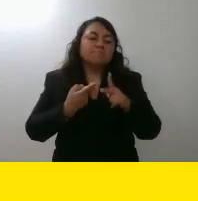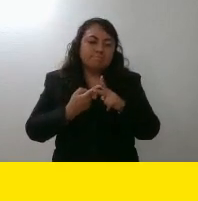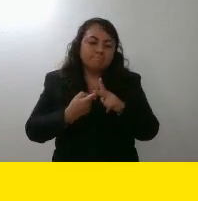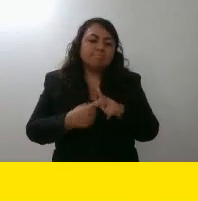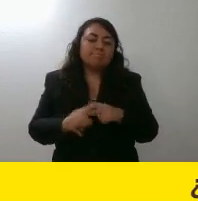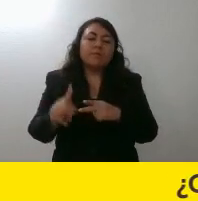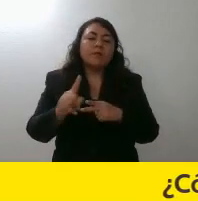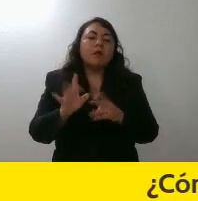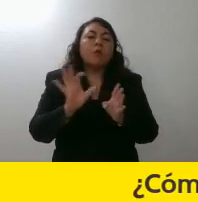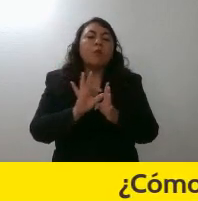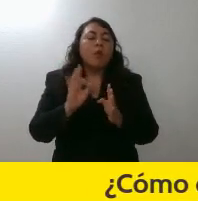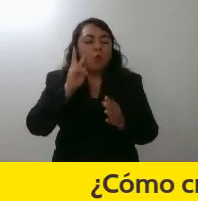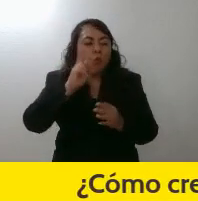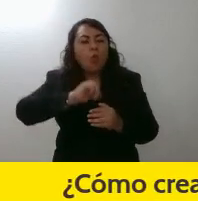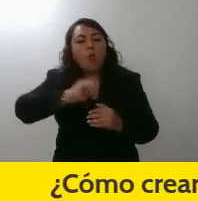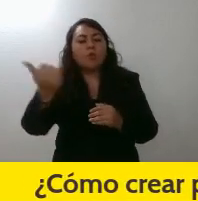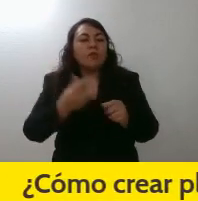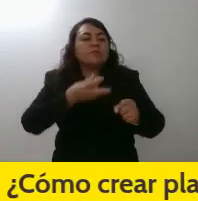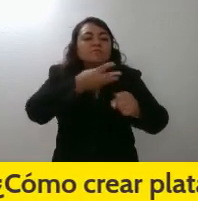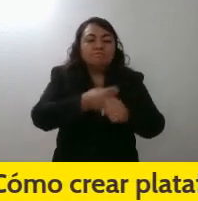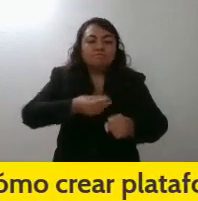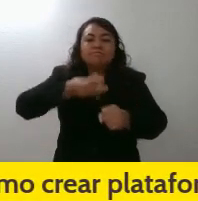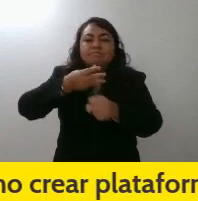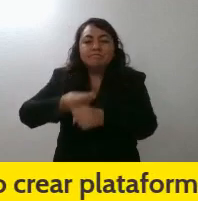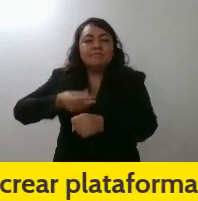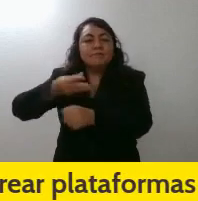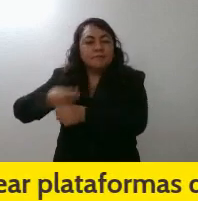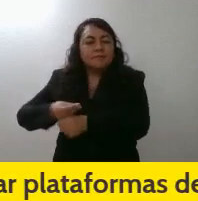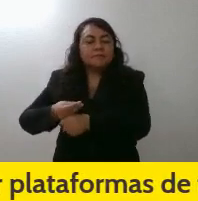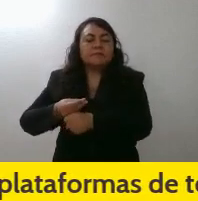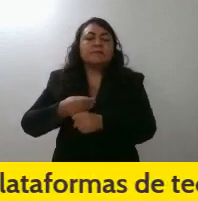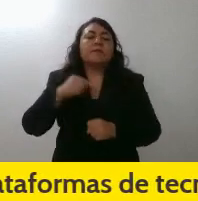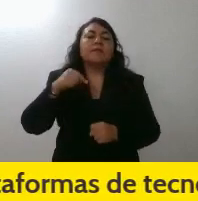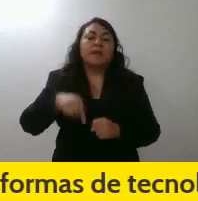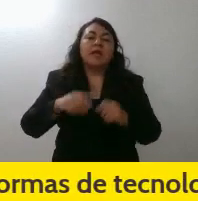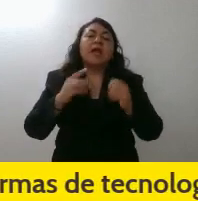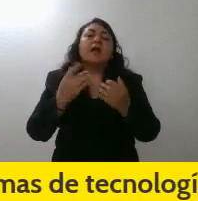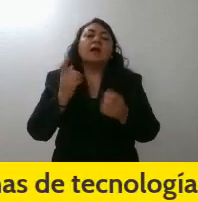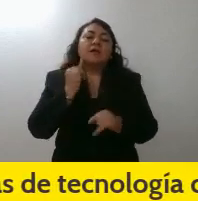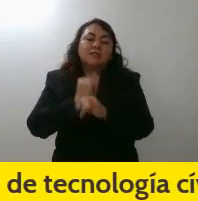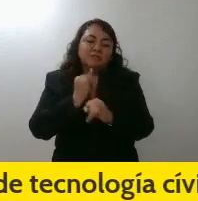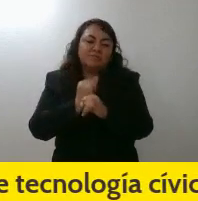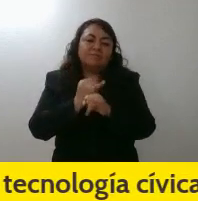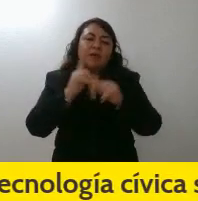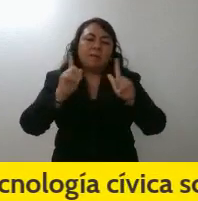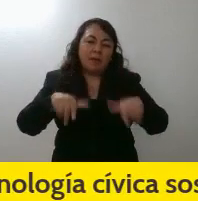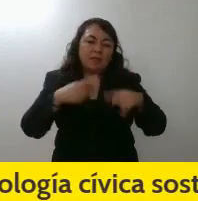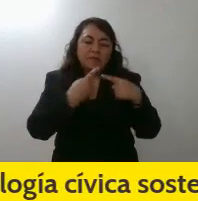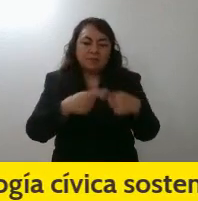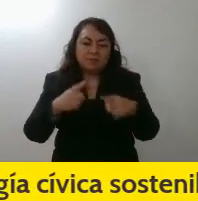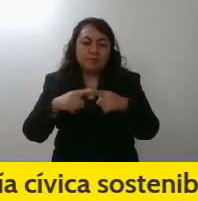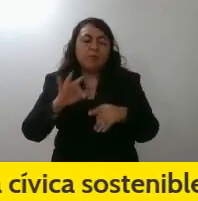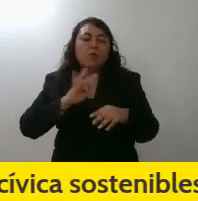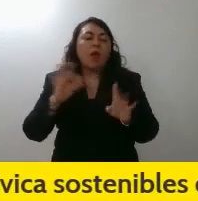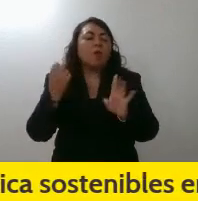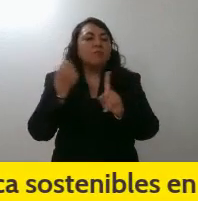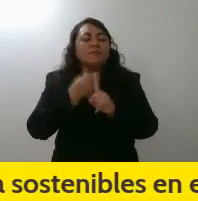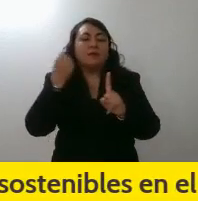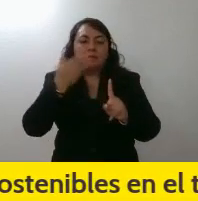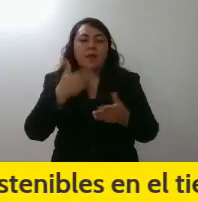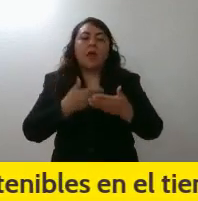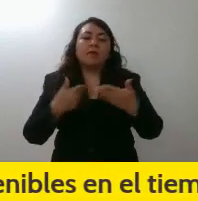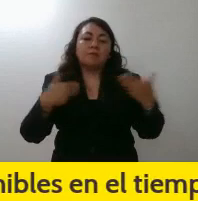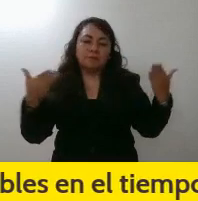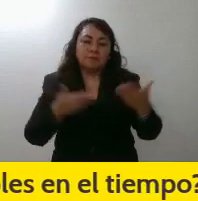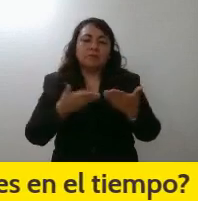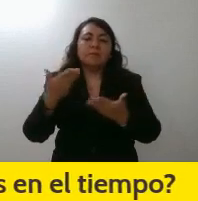encarar de esta manera otras soluciones digitales con impacto. Así que les dejo para que se presenten, si te